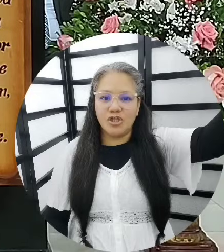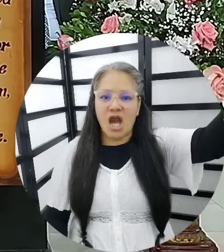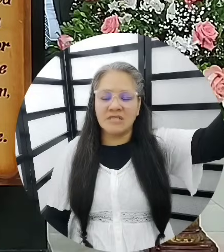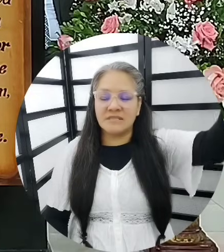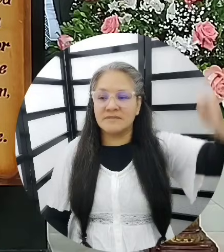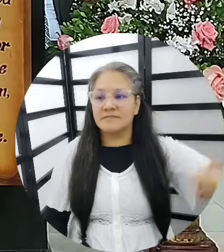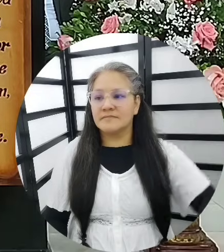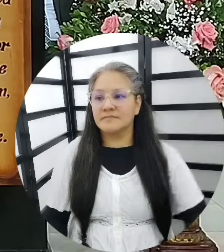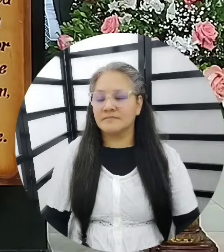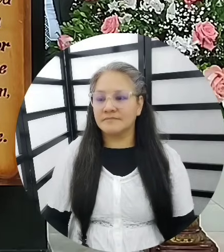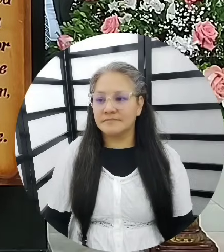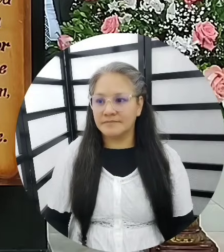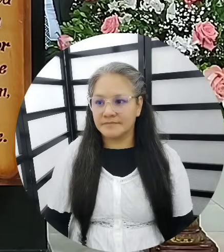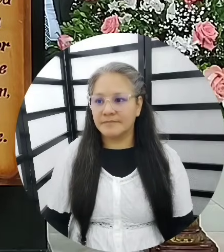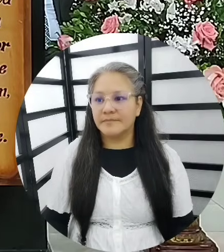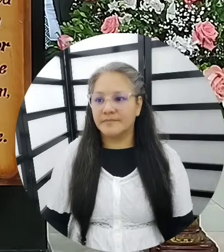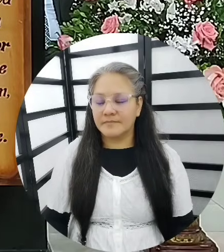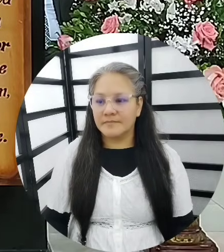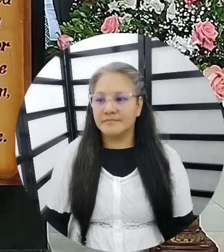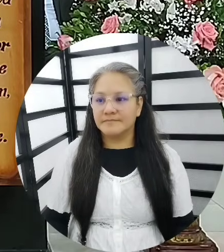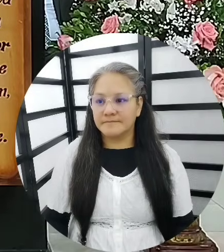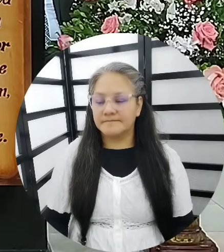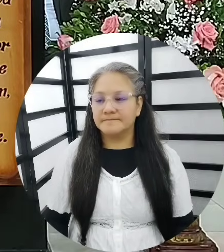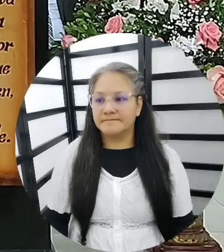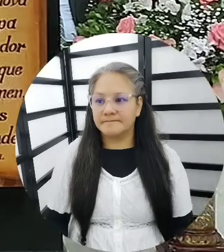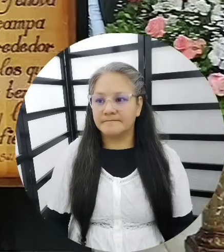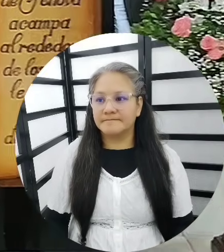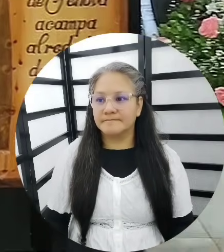el nombre del Señor. Amén, hermanos.